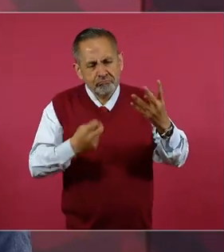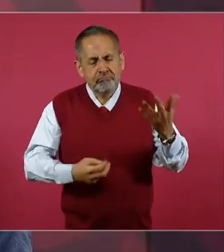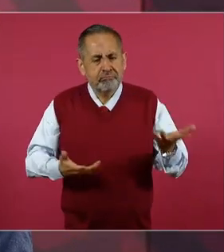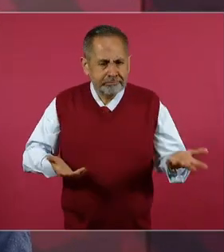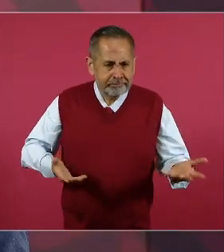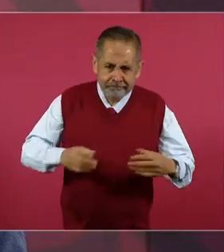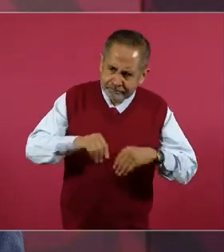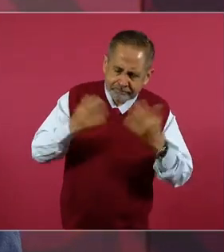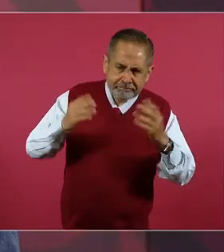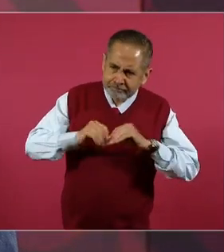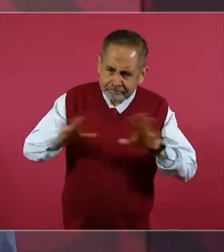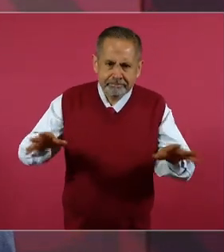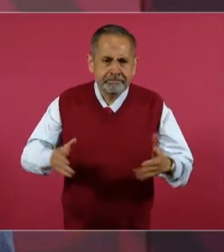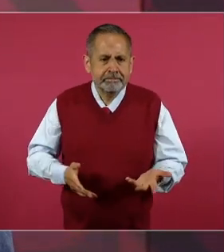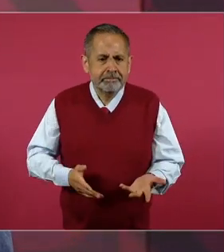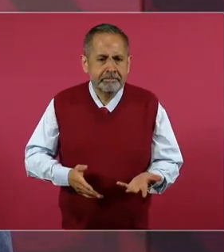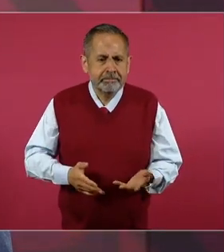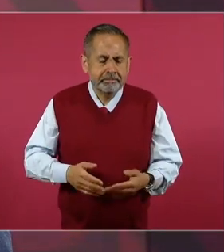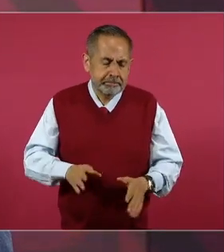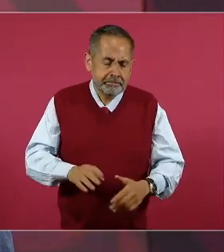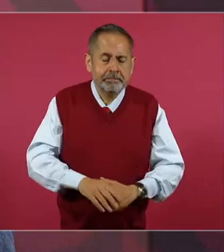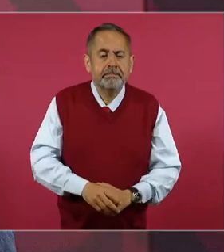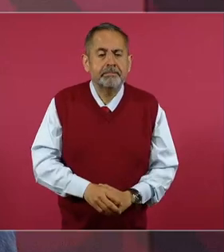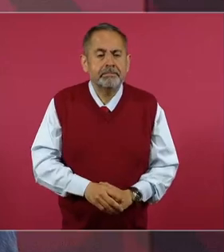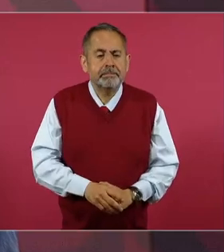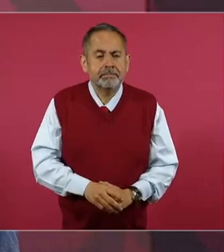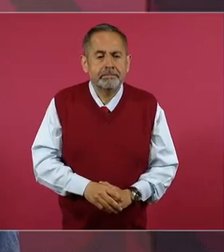como sentencia.